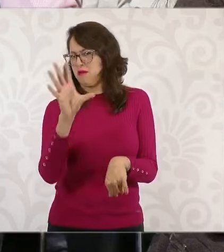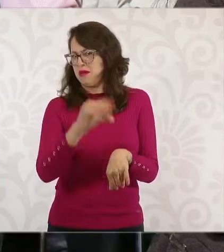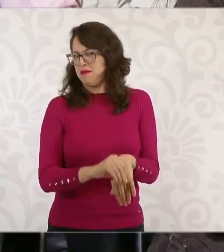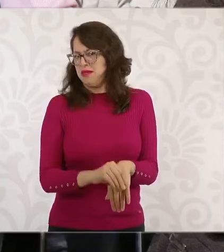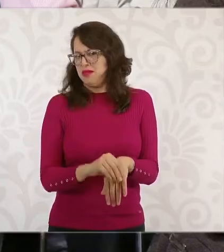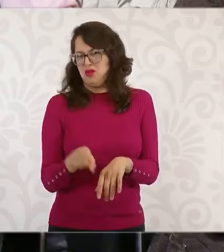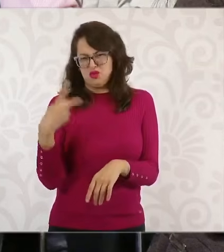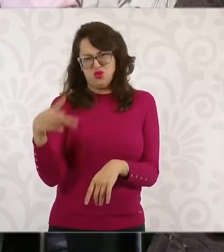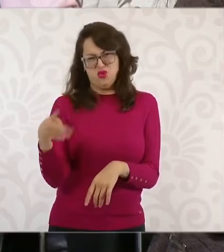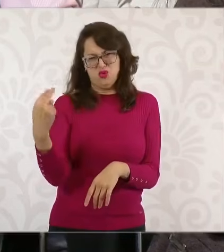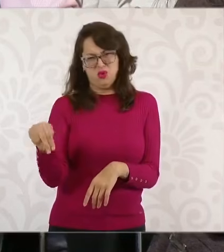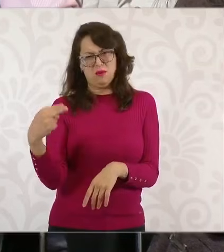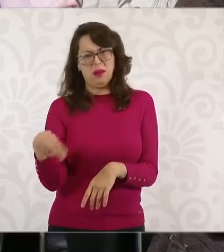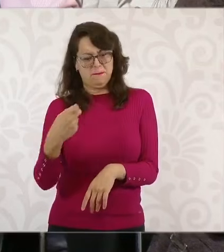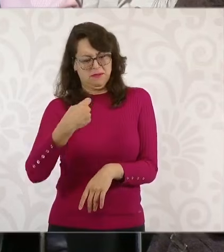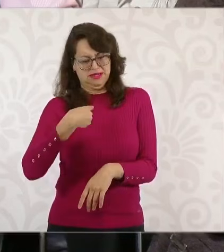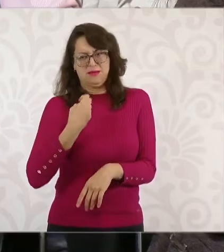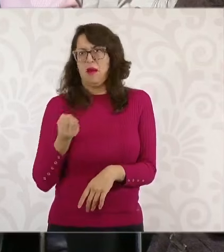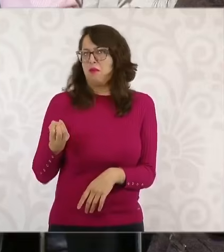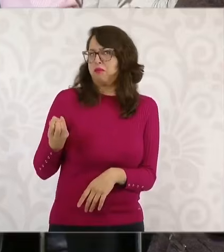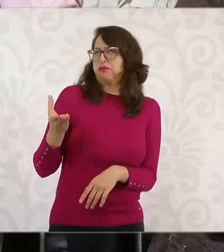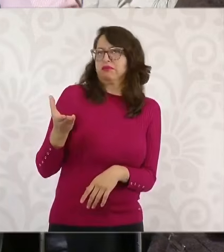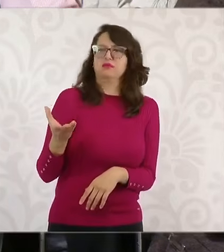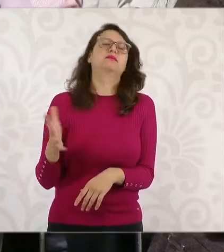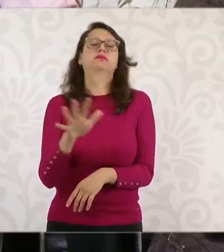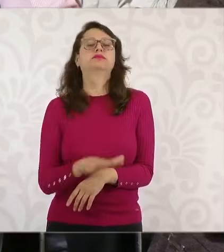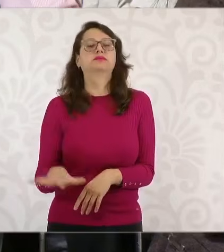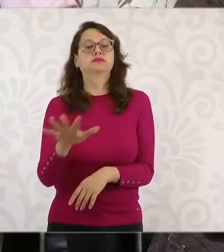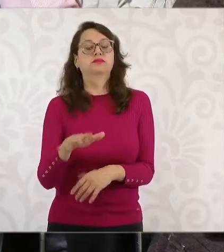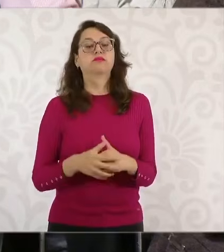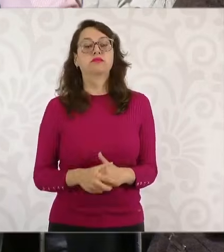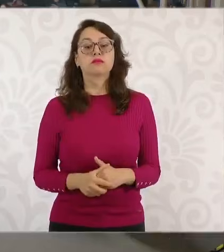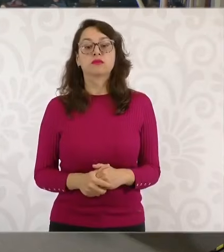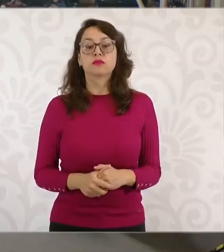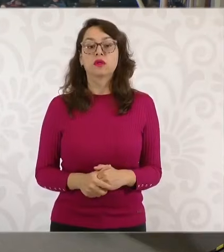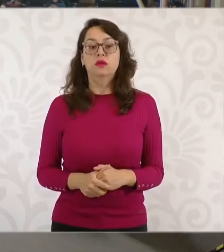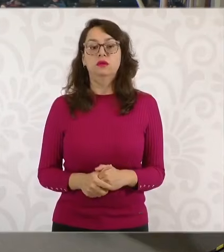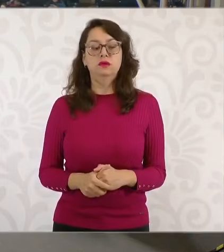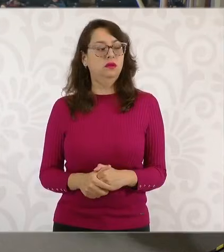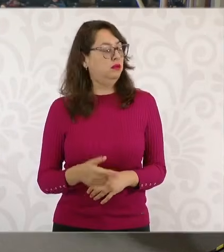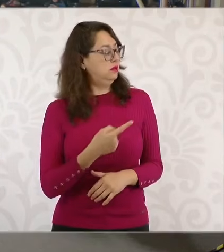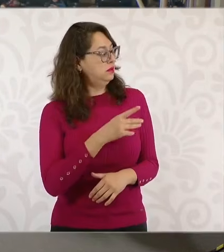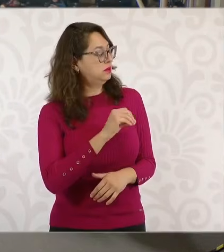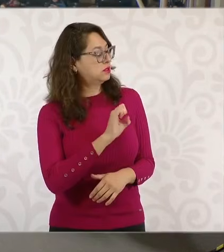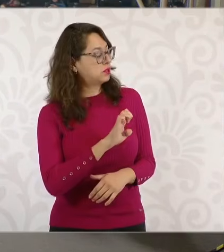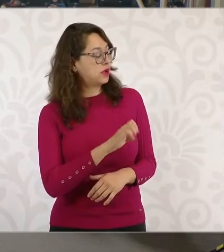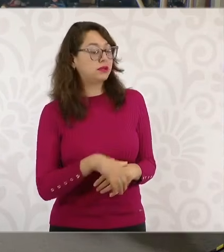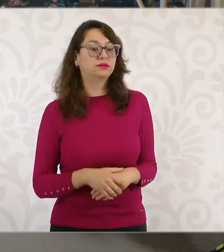que llevara el nombre de ella misma esta unidad. ¿Soy?